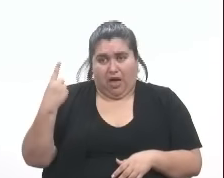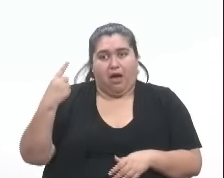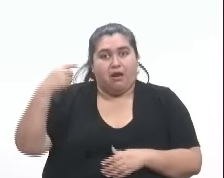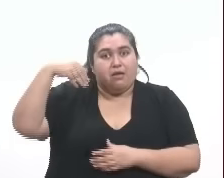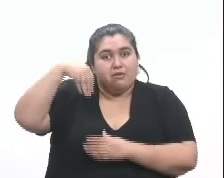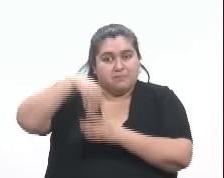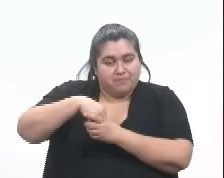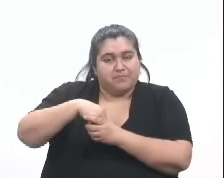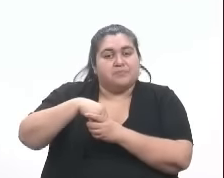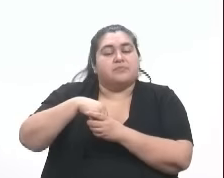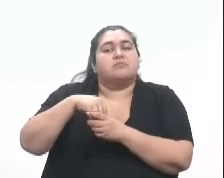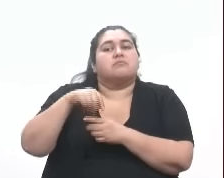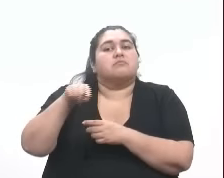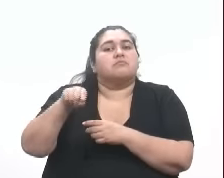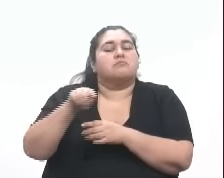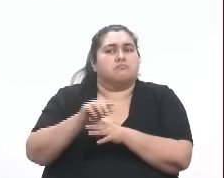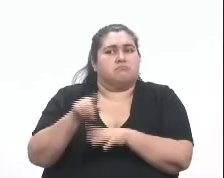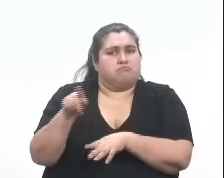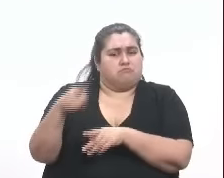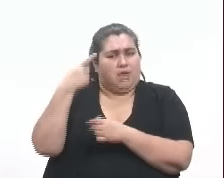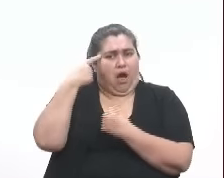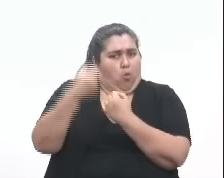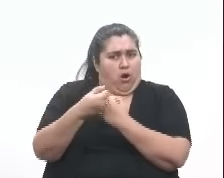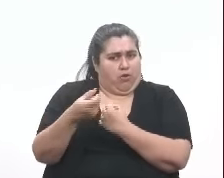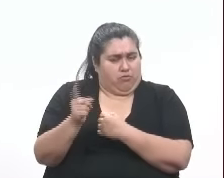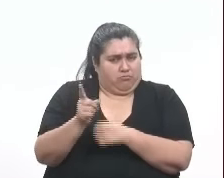Valle se opuso a eso.